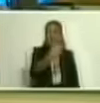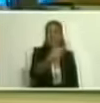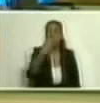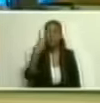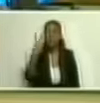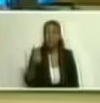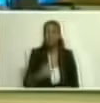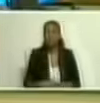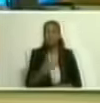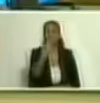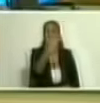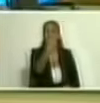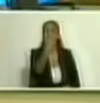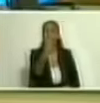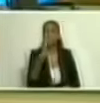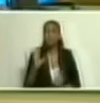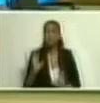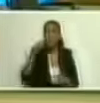31